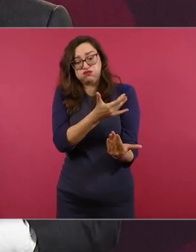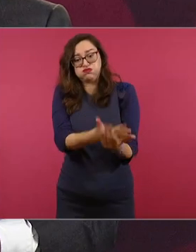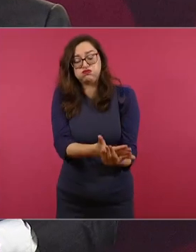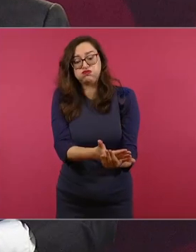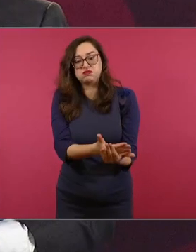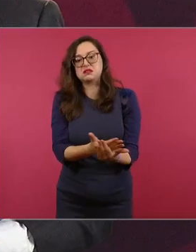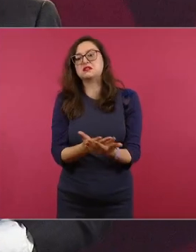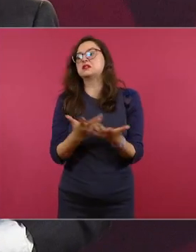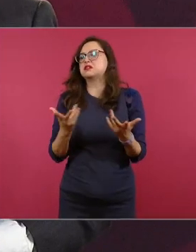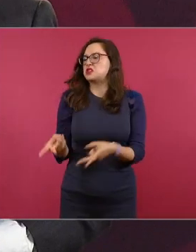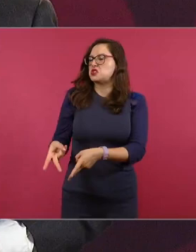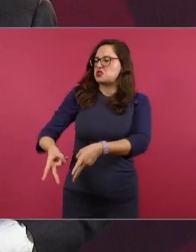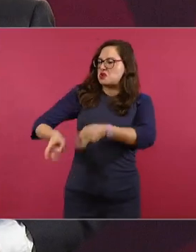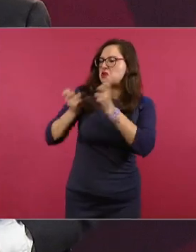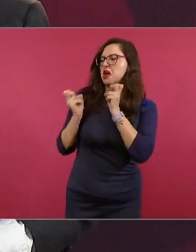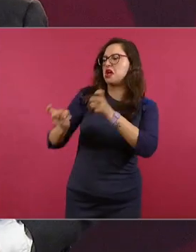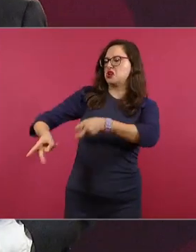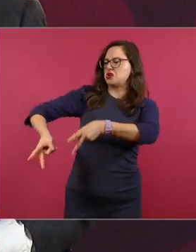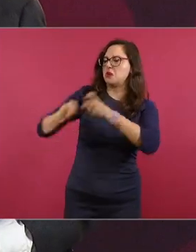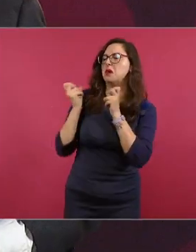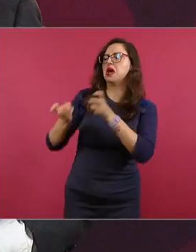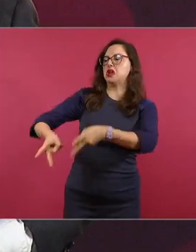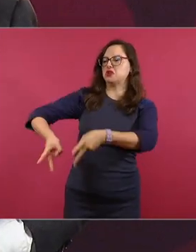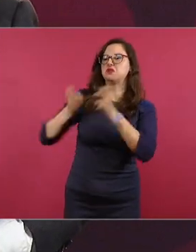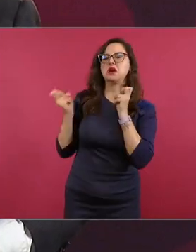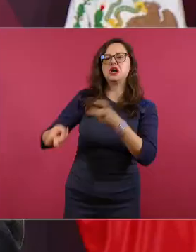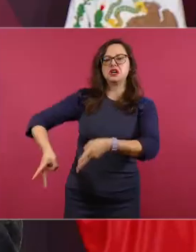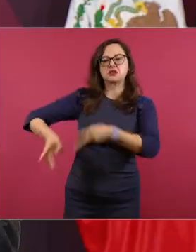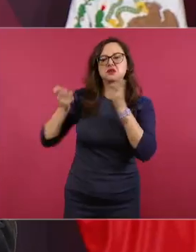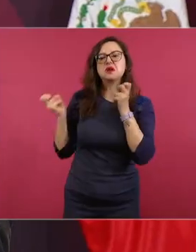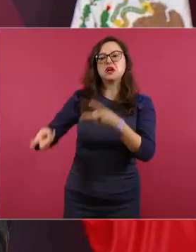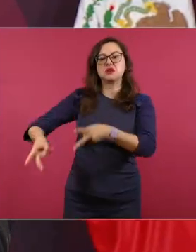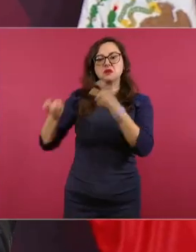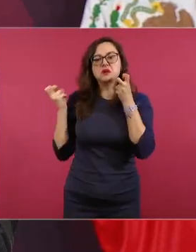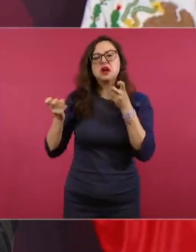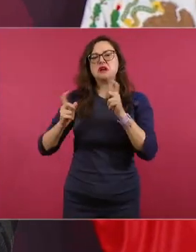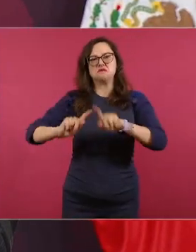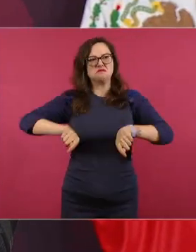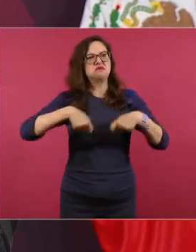se dedicaron a saquear como nunca a nuestro país?